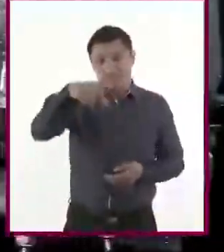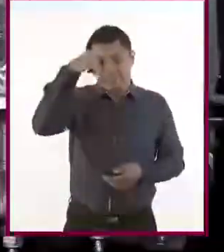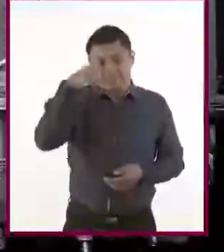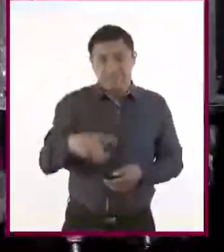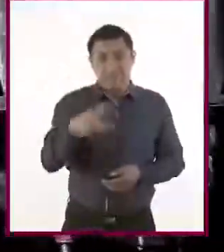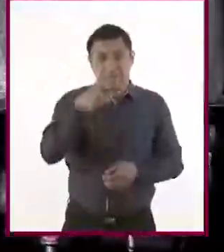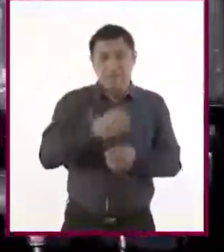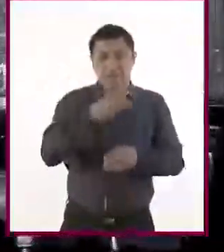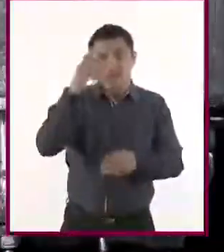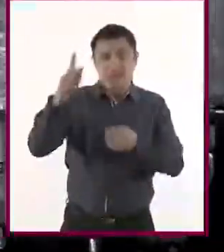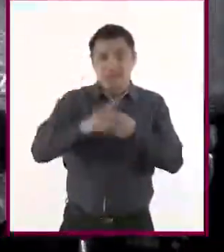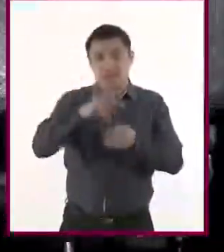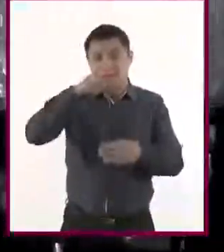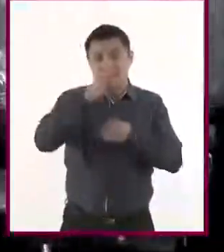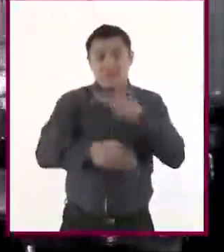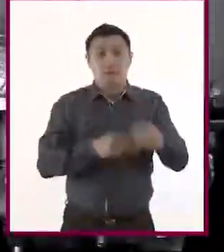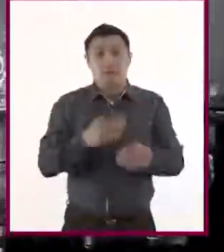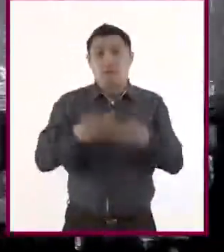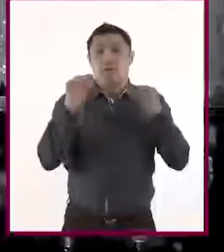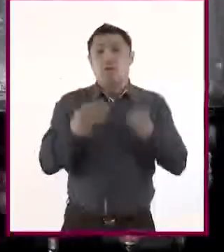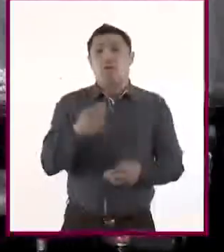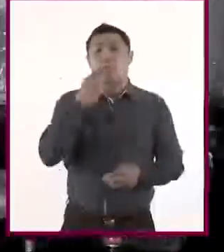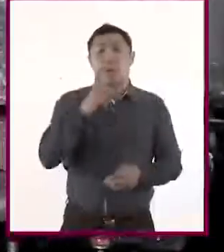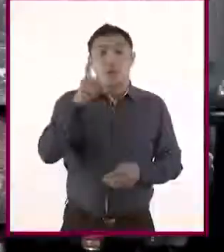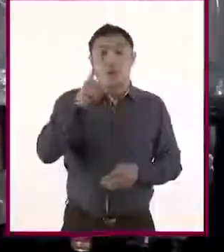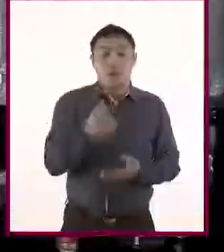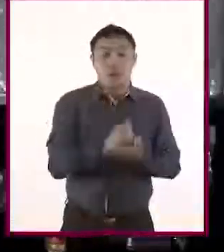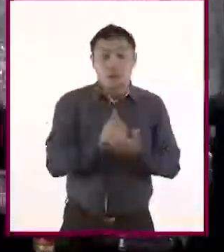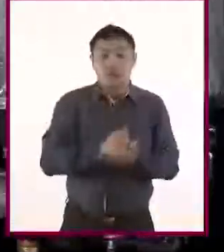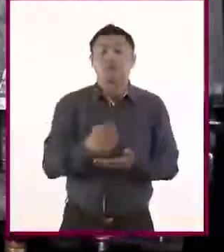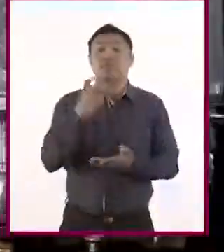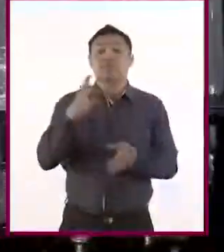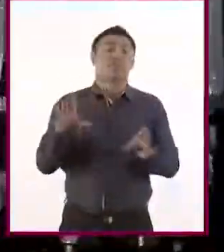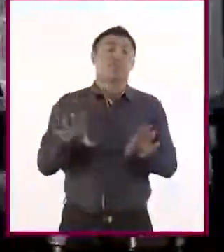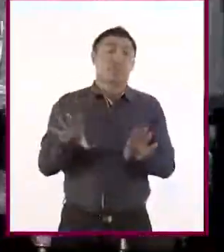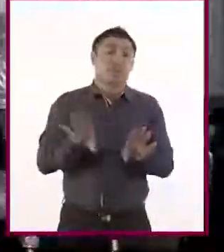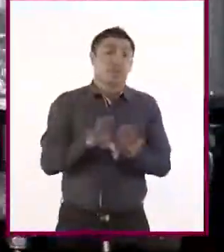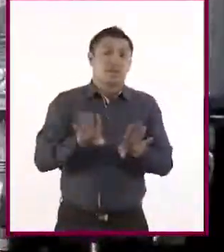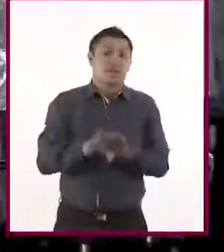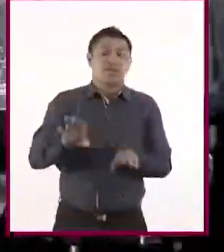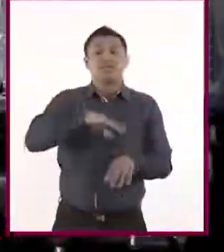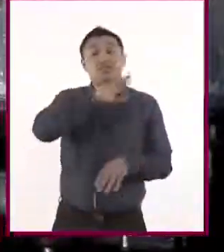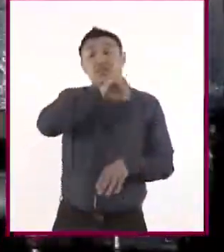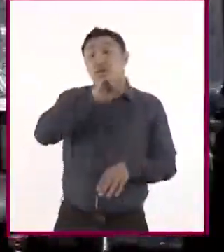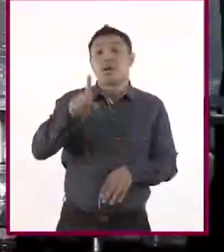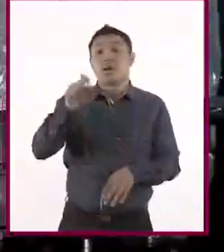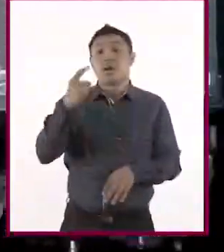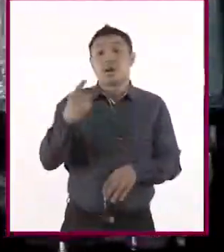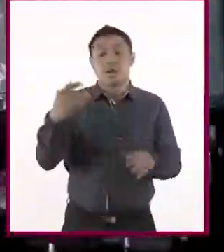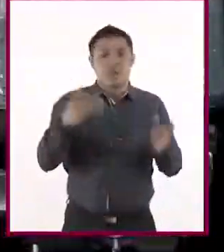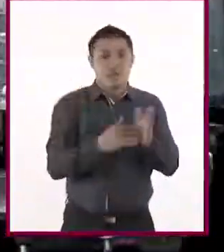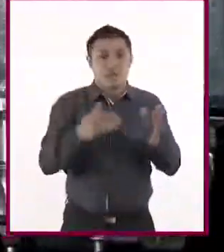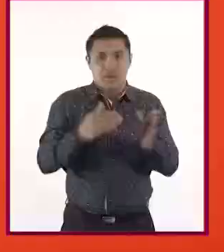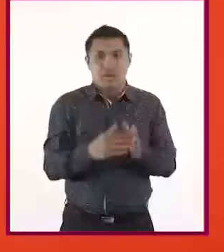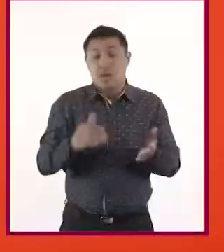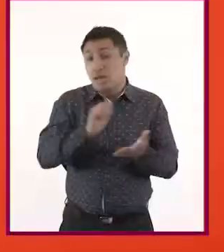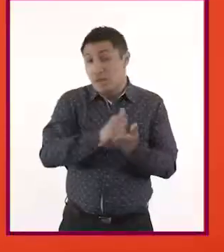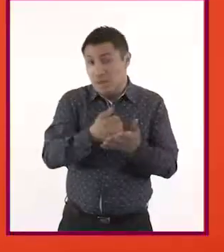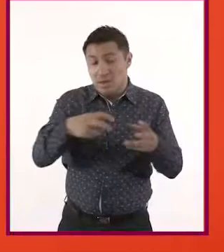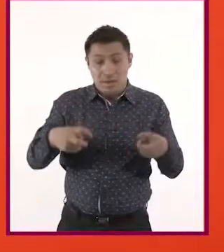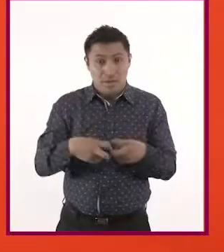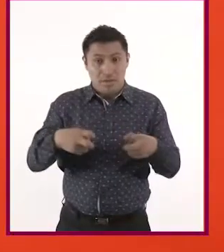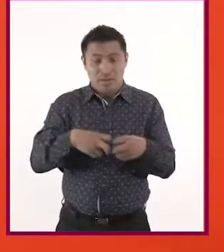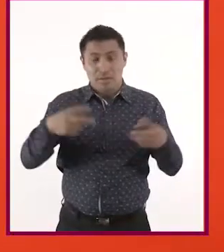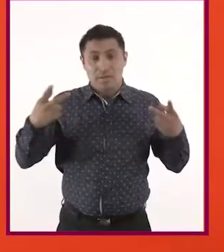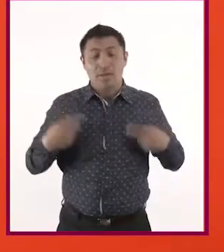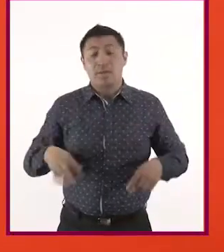tercer país en el mundo con mayor consumo de agua embotellada, lo que genera un desecho diario de 21 millones de envases de PET?